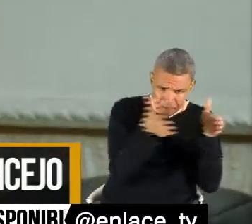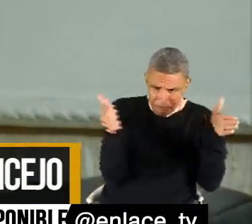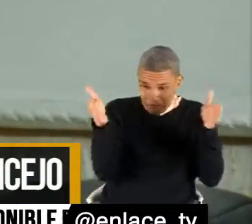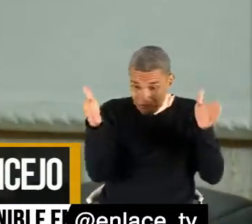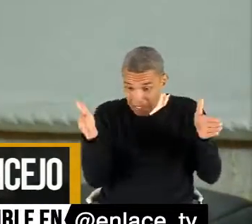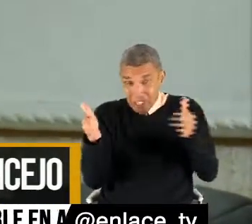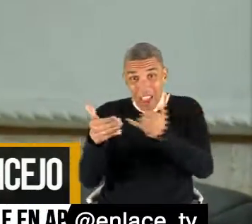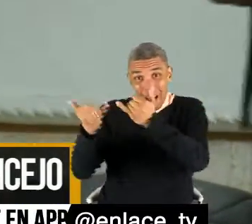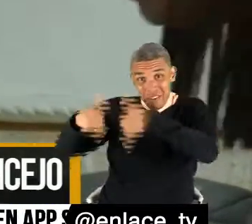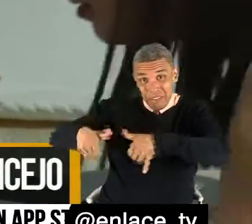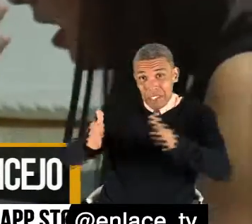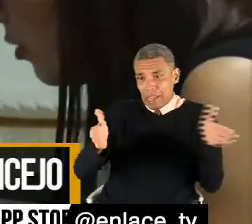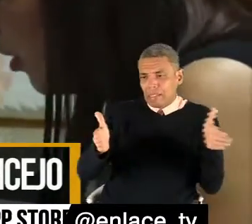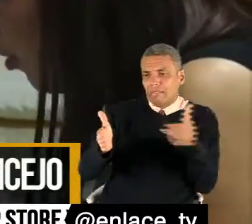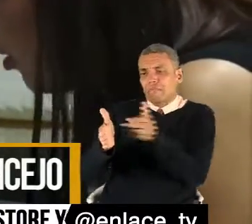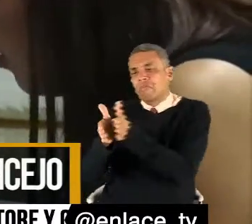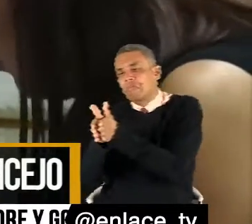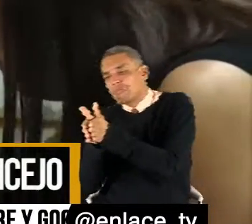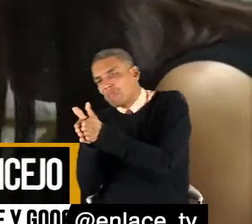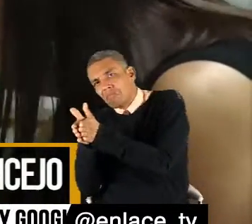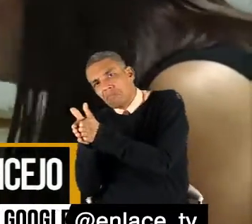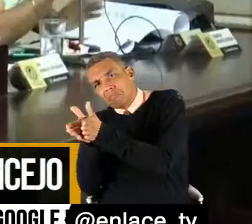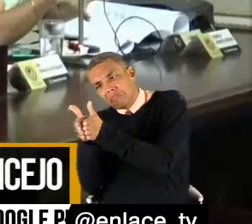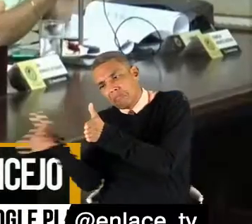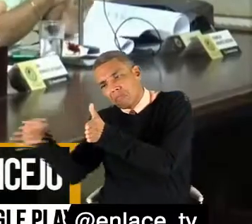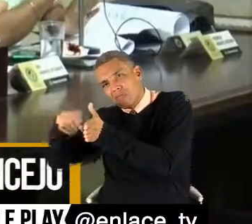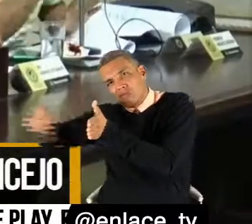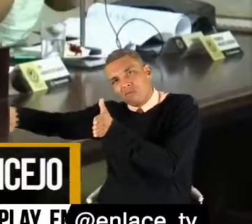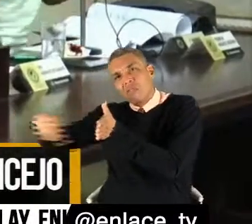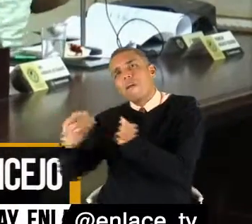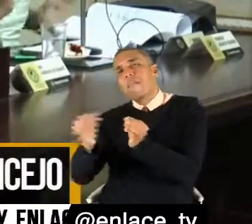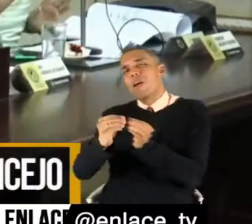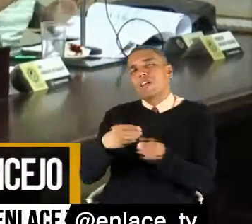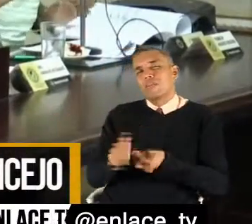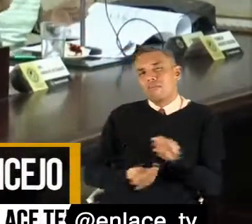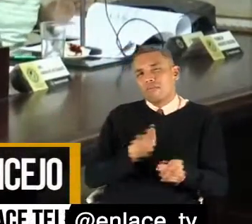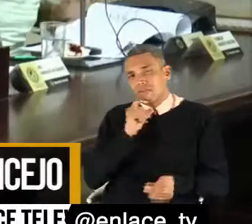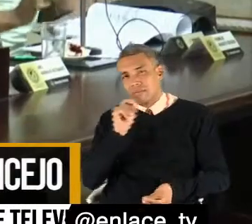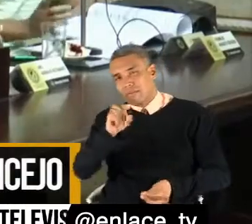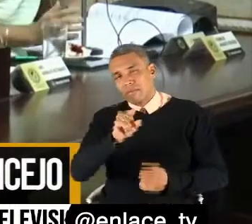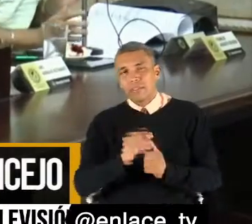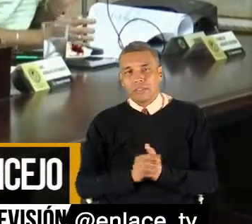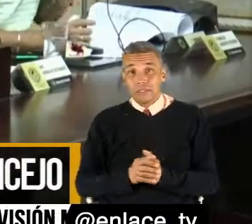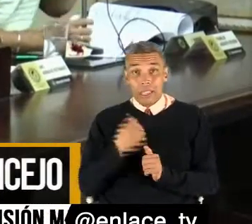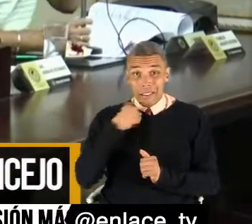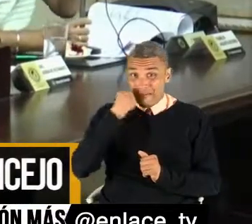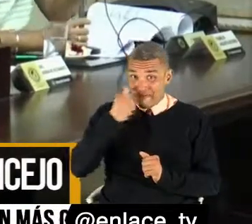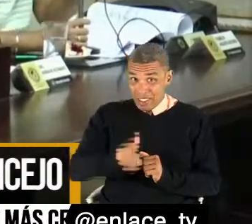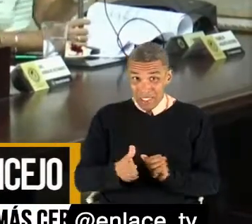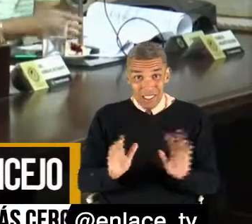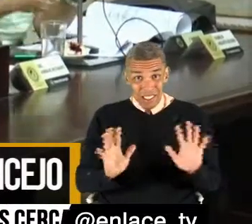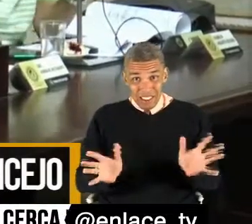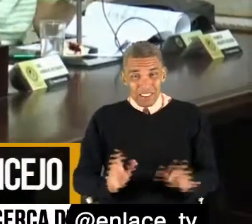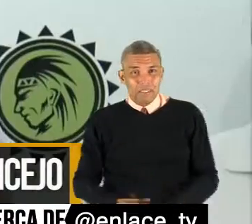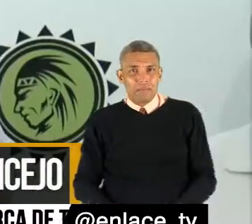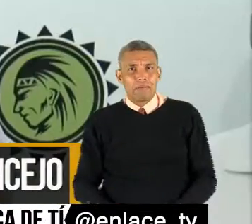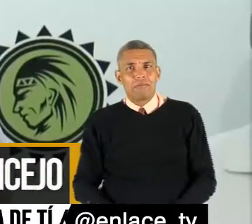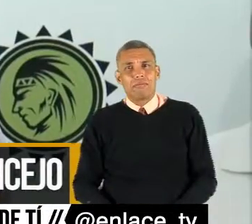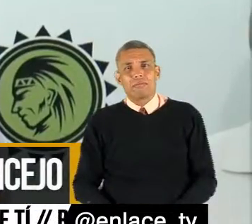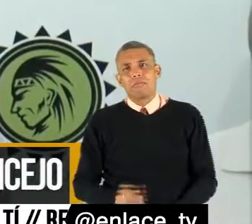Consejo? ¿Afirmaba usted que viene un control y una inspección política? Ya mañana nuevamente iniciamos las ordinarias como tal, las de por